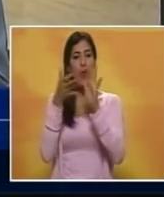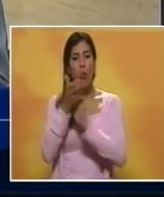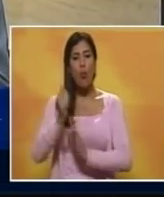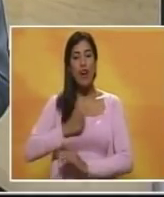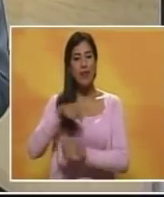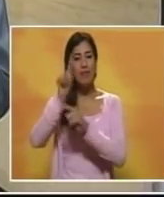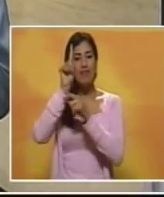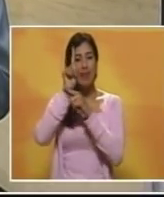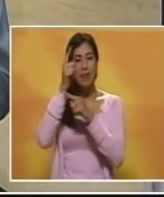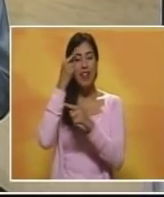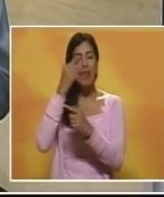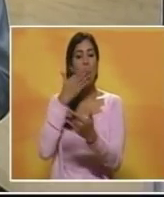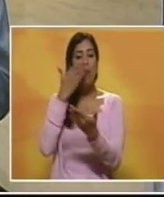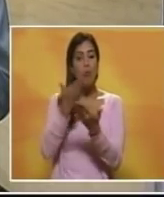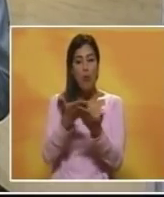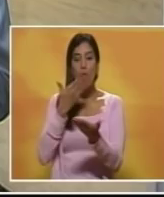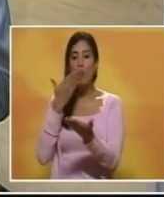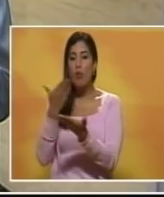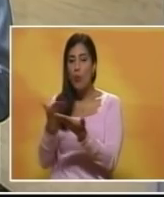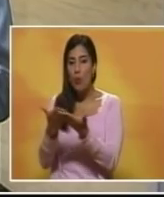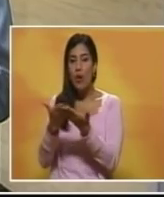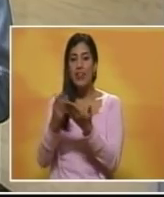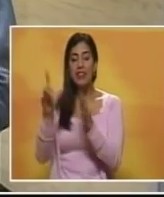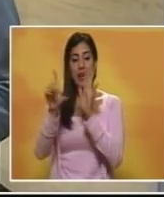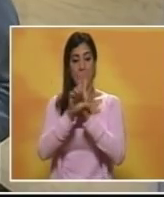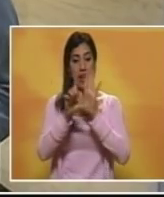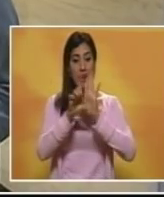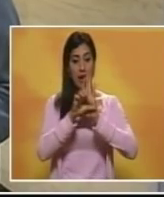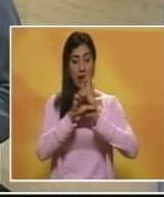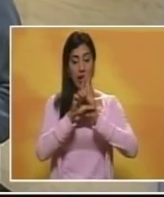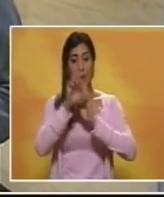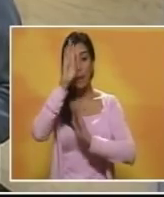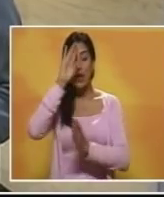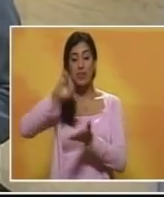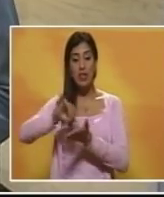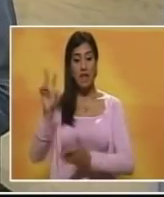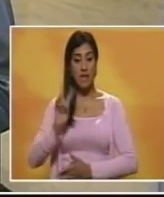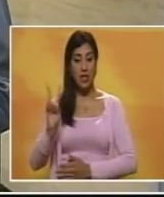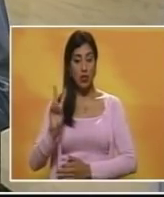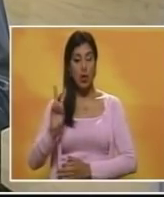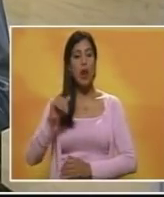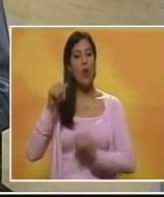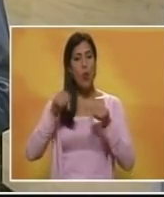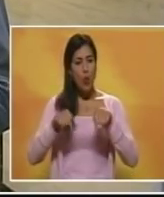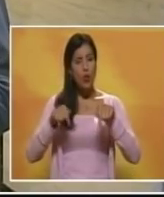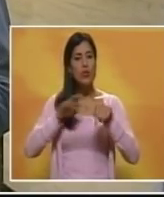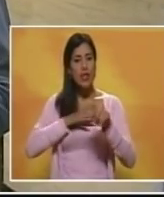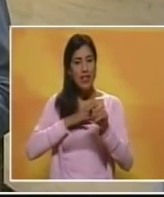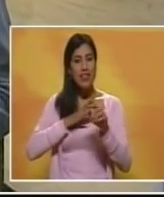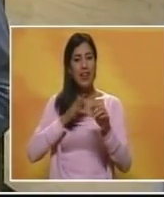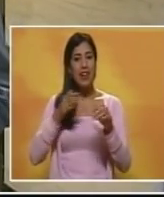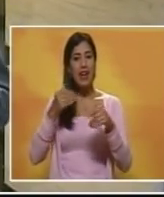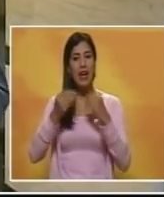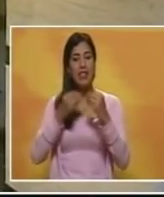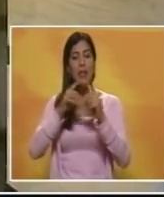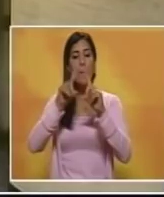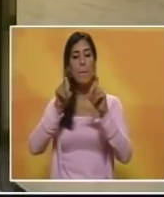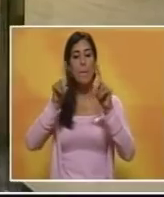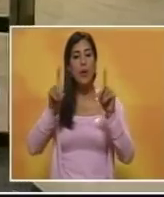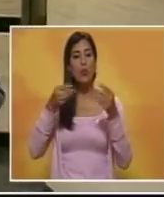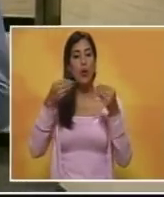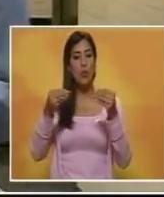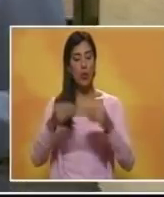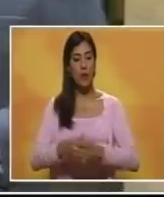son los principales planteamientos de la ley del Banco Central de Venezuela que hoy se está sometiendo a